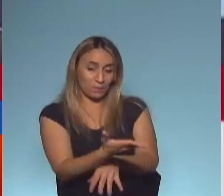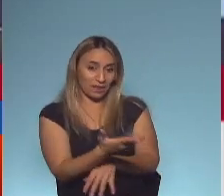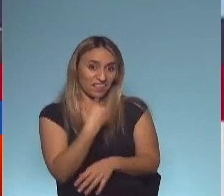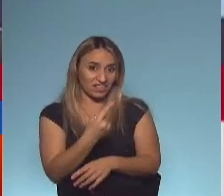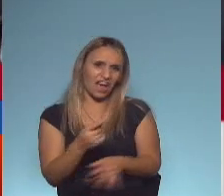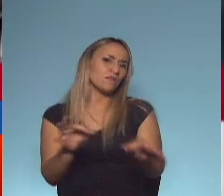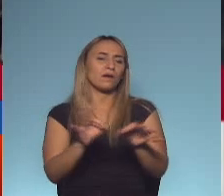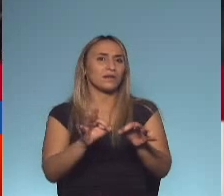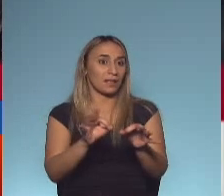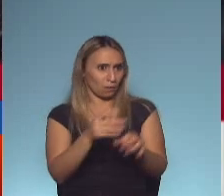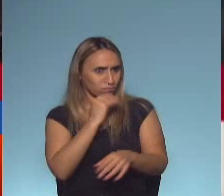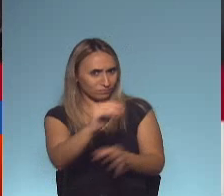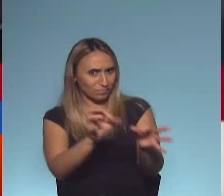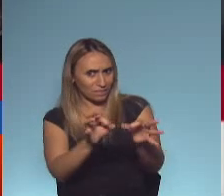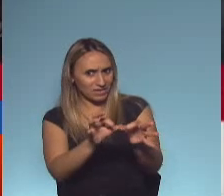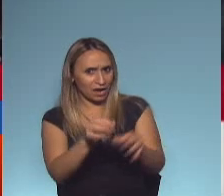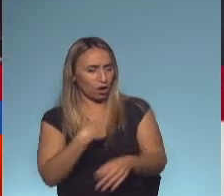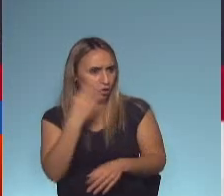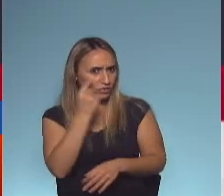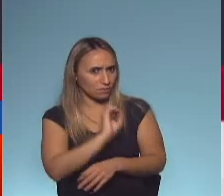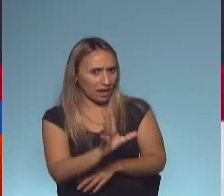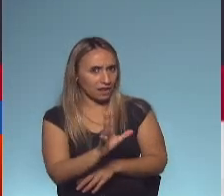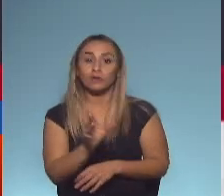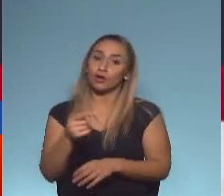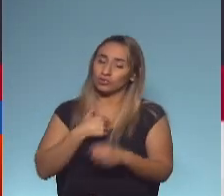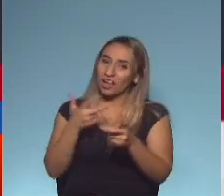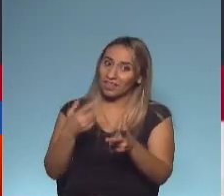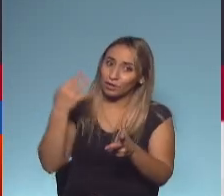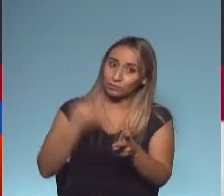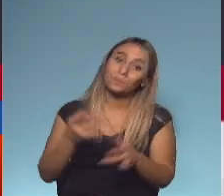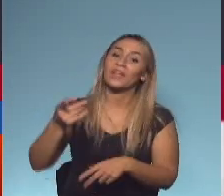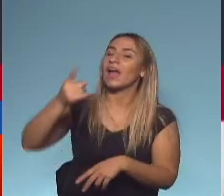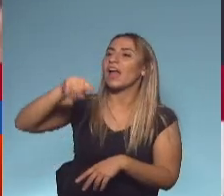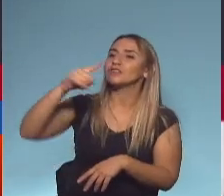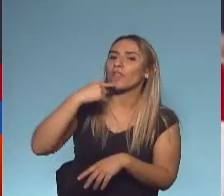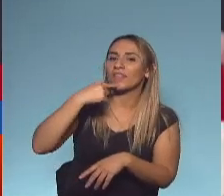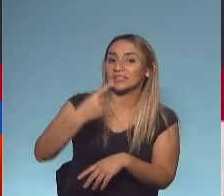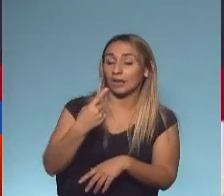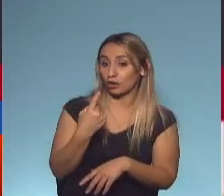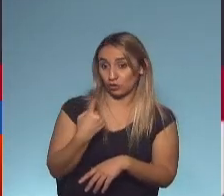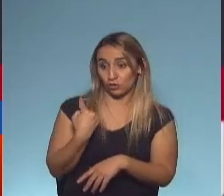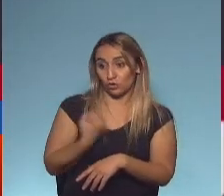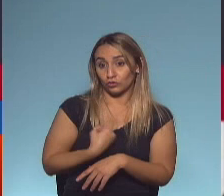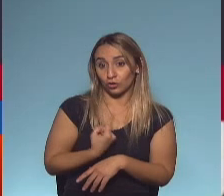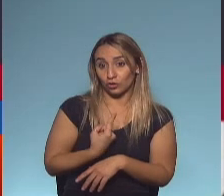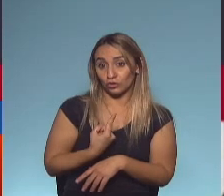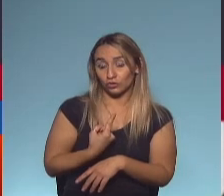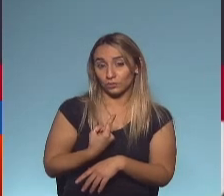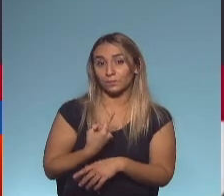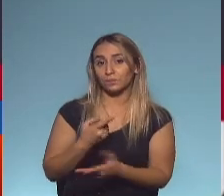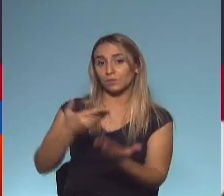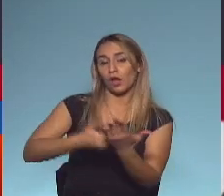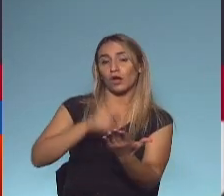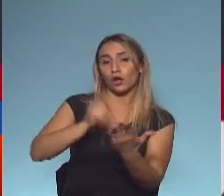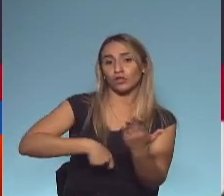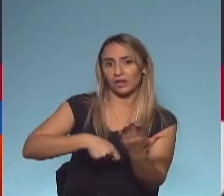las Islas Malvinas o escuché mal yo? No, lo que dije es que ellos dicen que nosotros, que el contrato eso